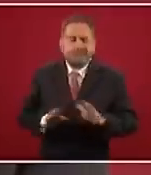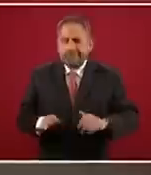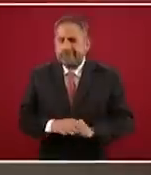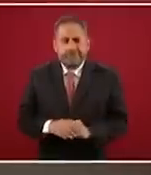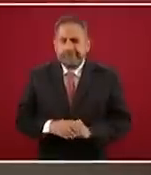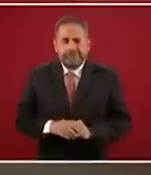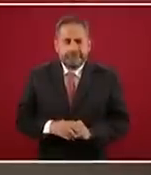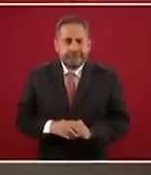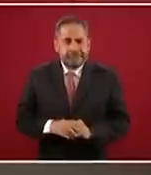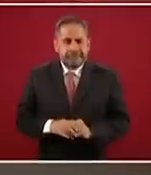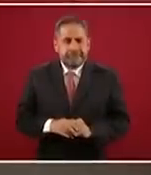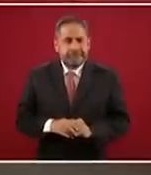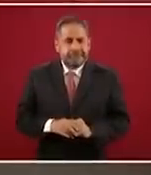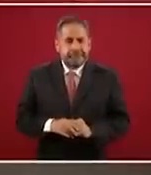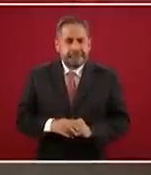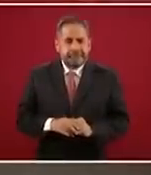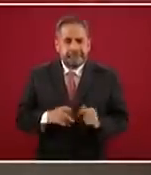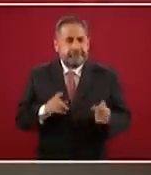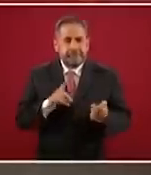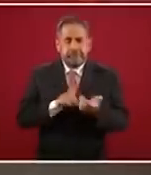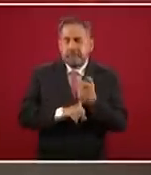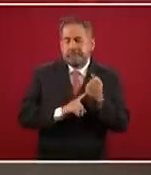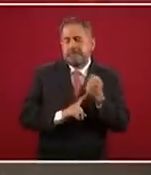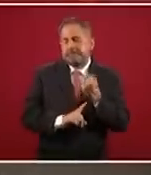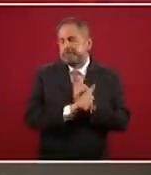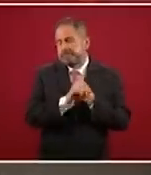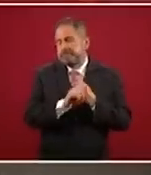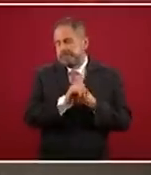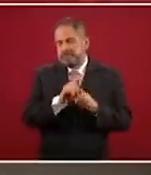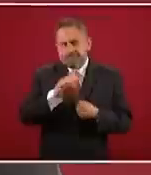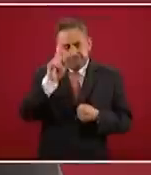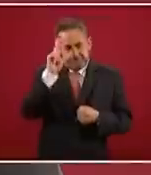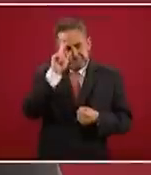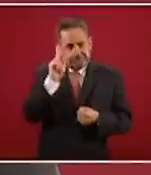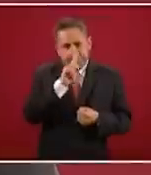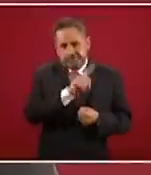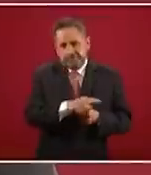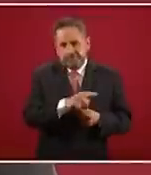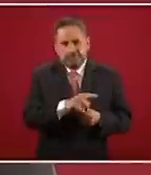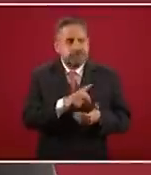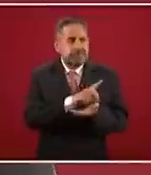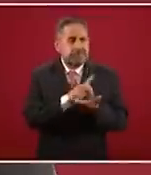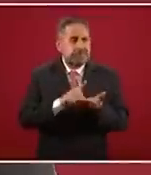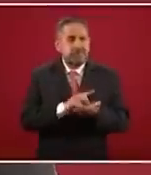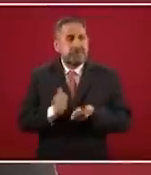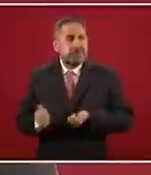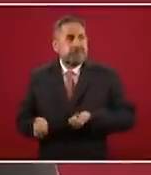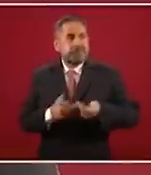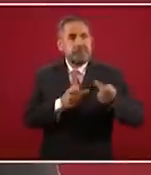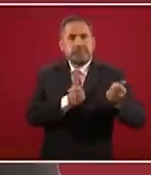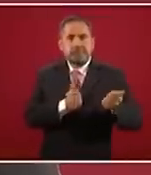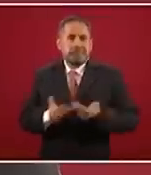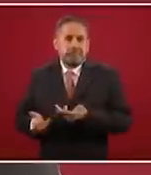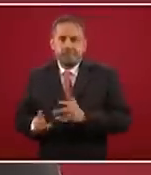el grave problema del tráfico de drogas.